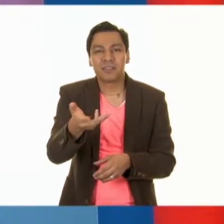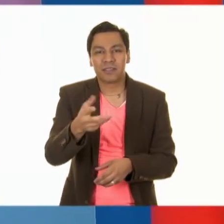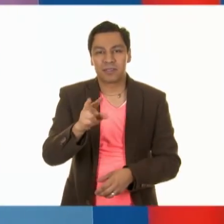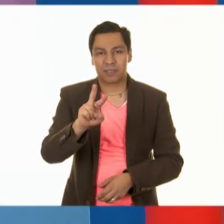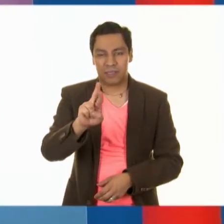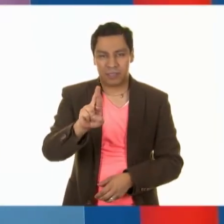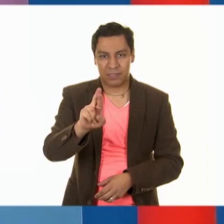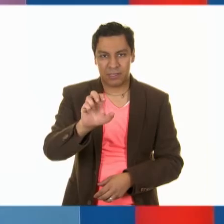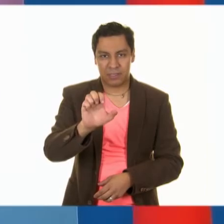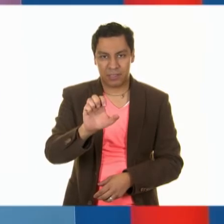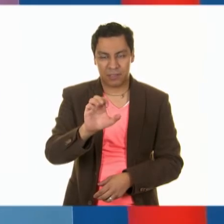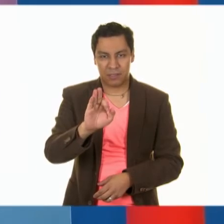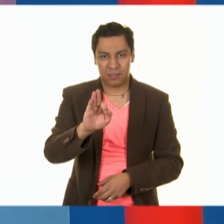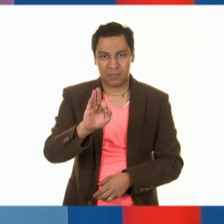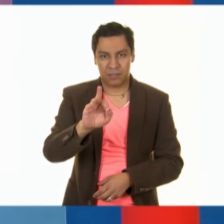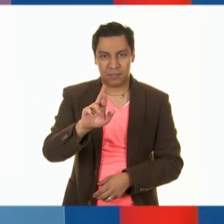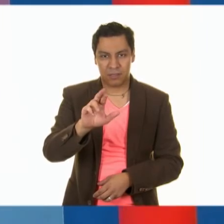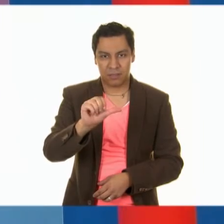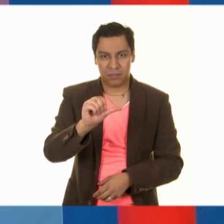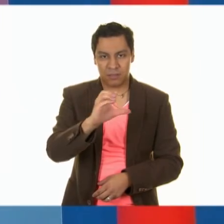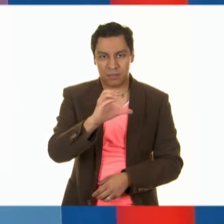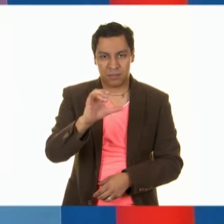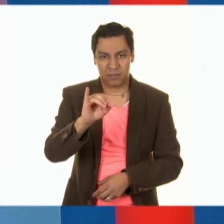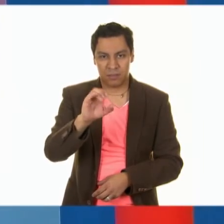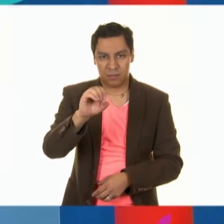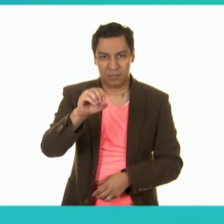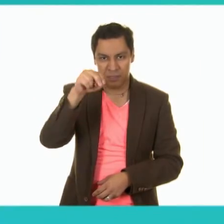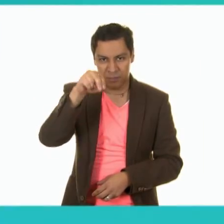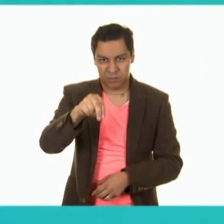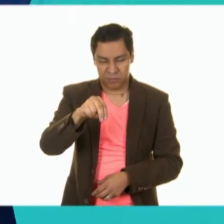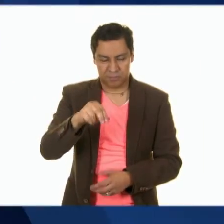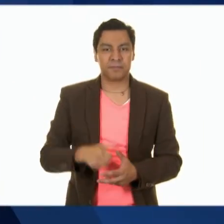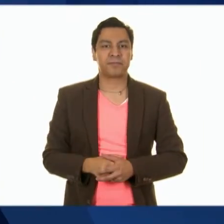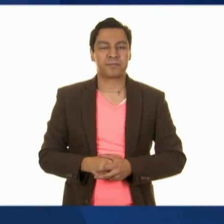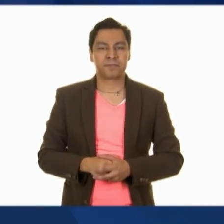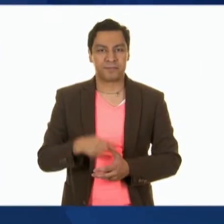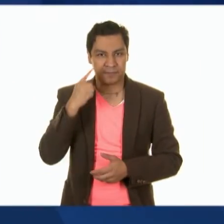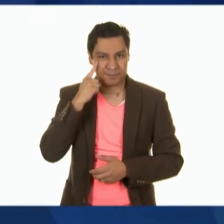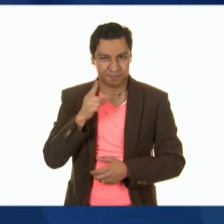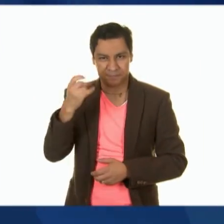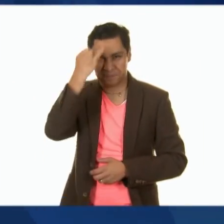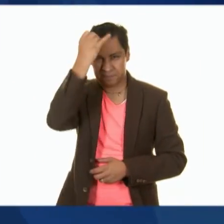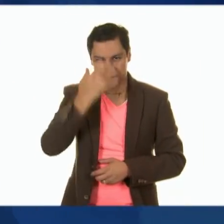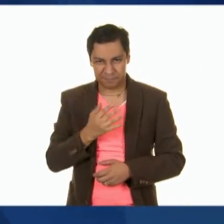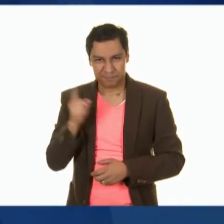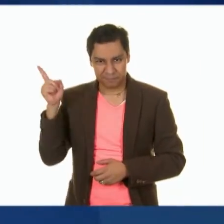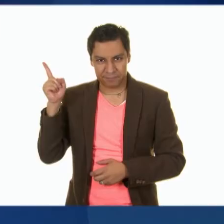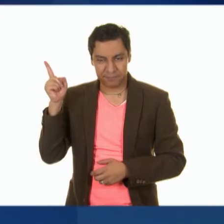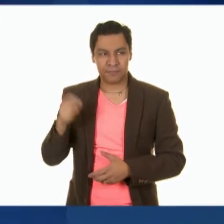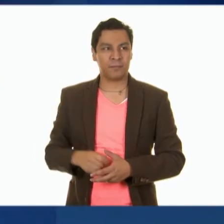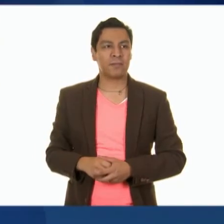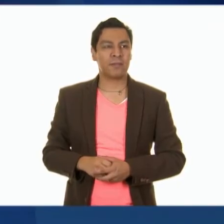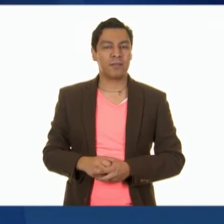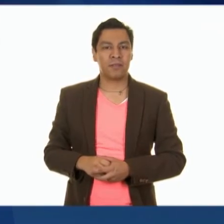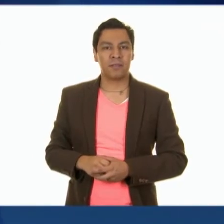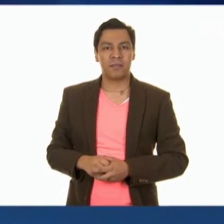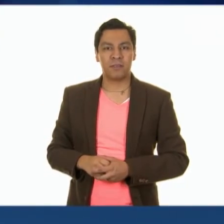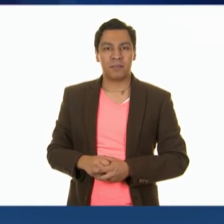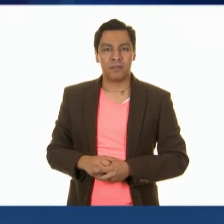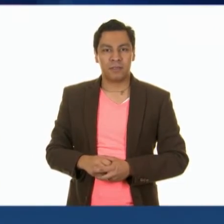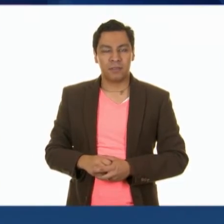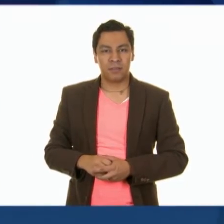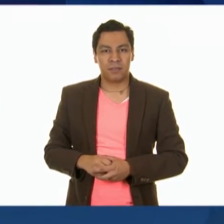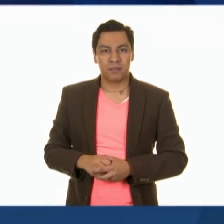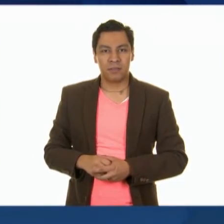refracción. ¿Me podrías ayudar a leer la siguiente diapositiva, por favor? Claro que sí, maestra. Dice, a ver, refracción. es la